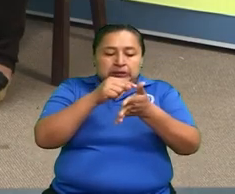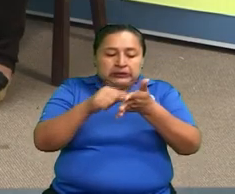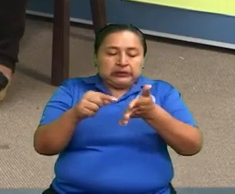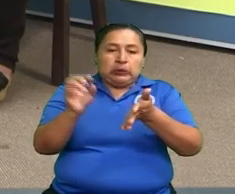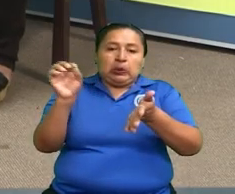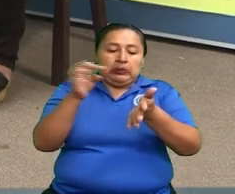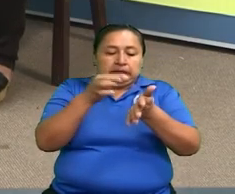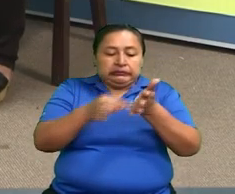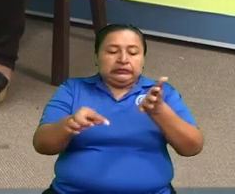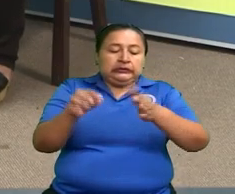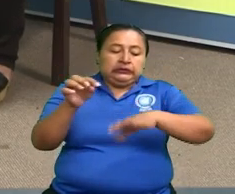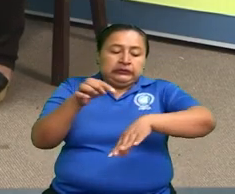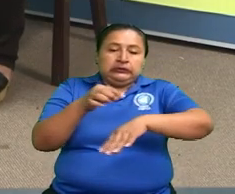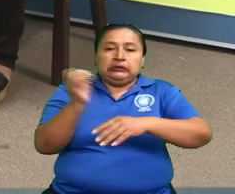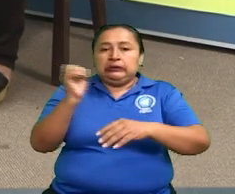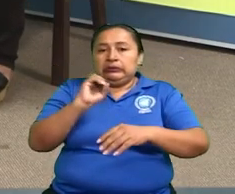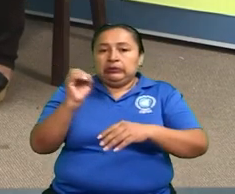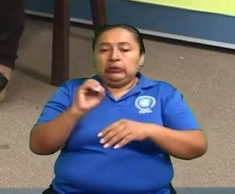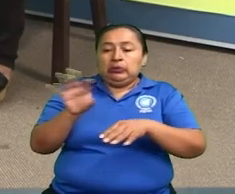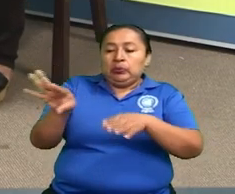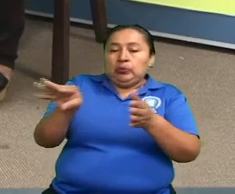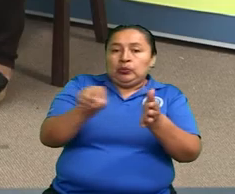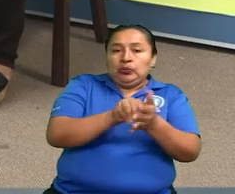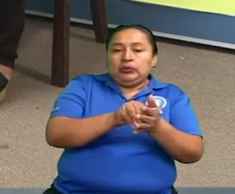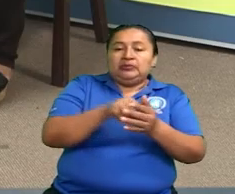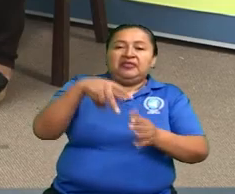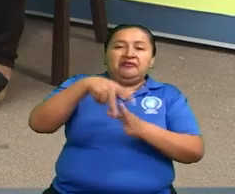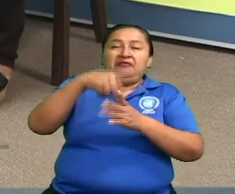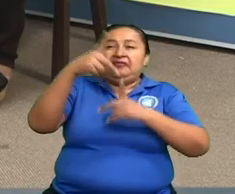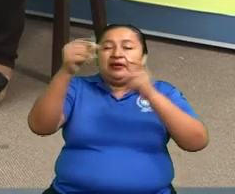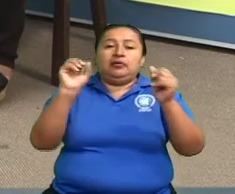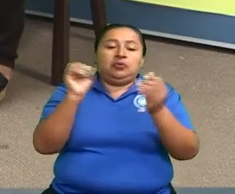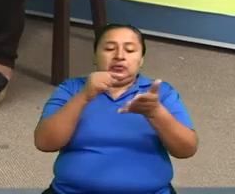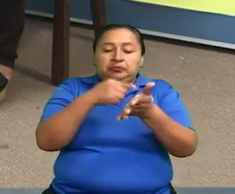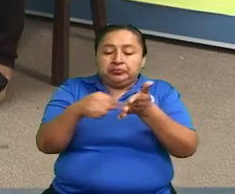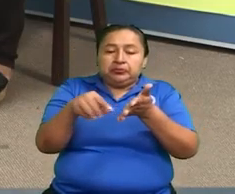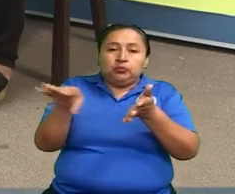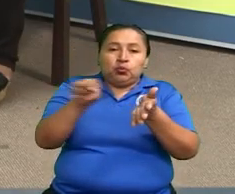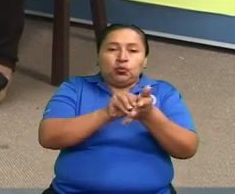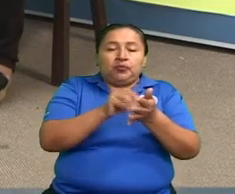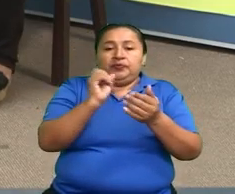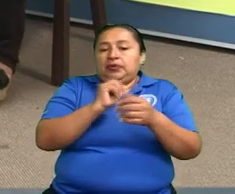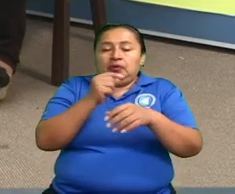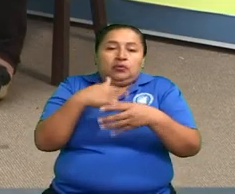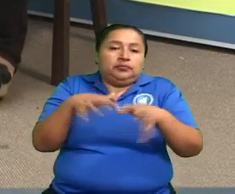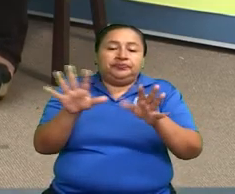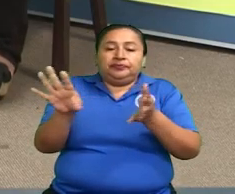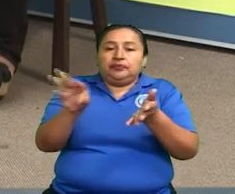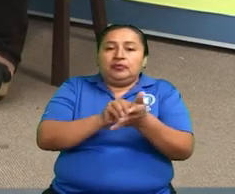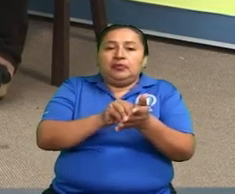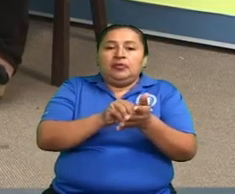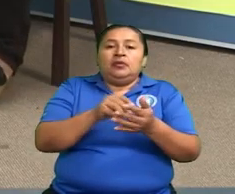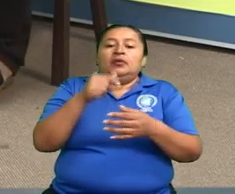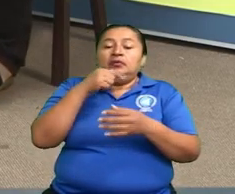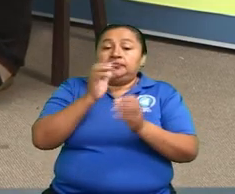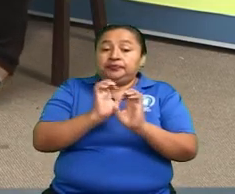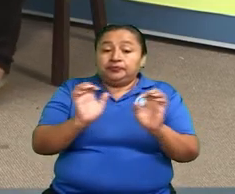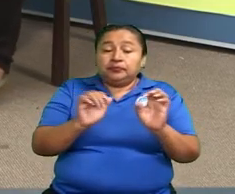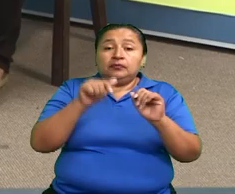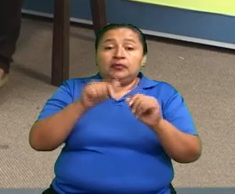cortadura, puede que se transmite por en el campo, por alguna herida, por alguna cortadita, ¿verdad? Entonces estos niños ya